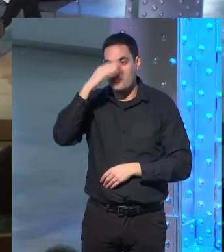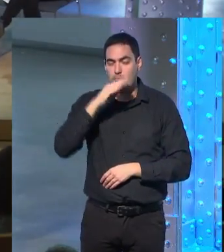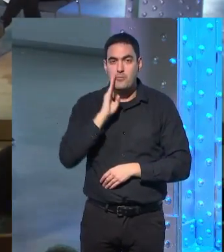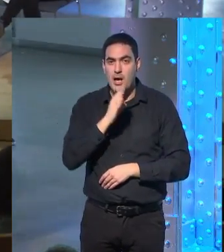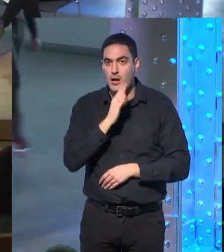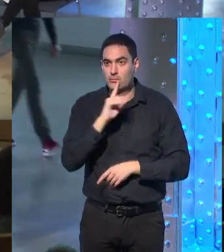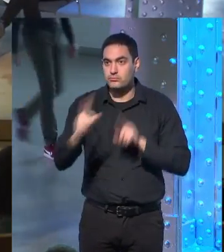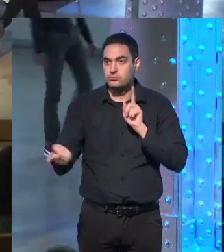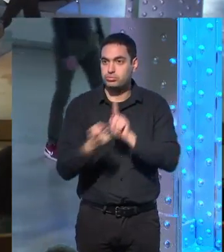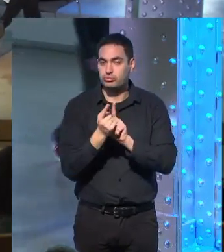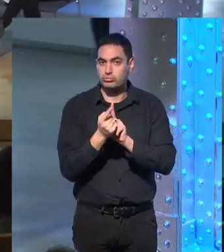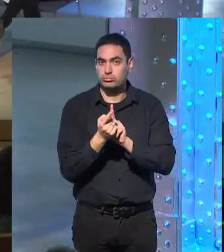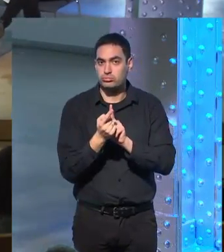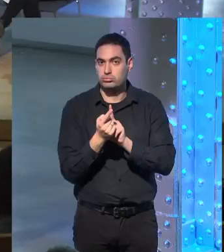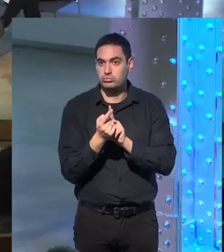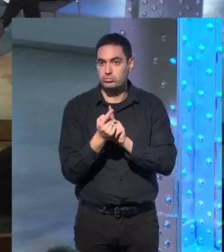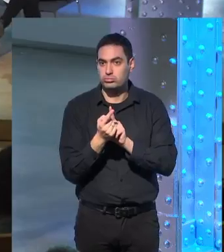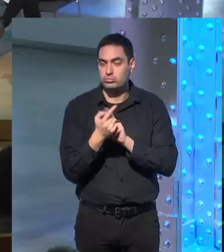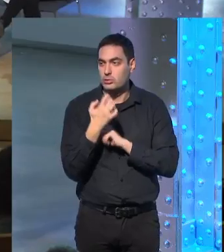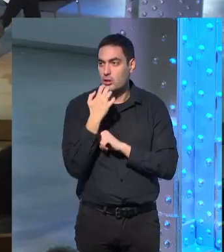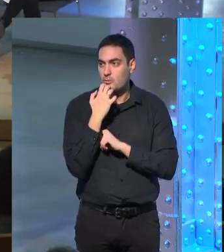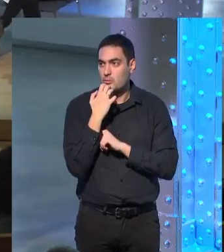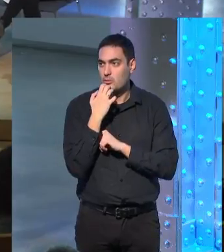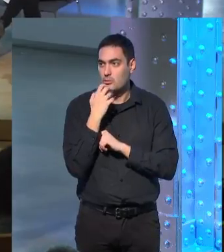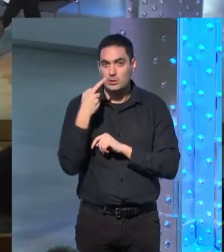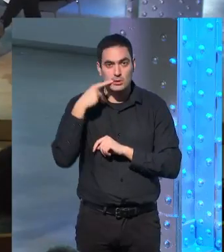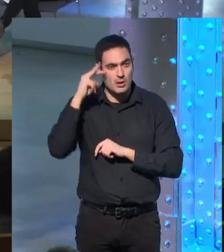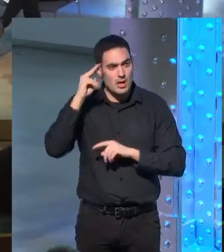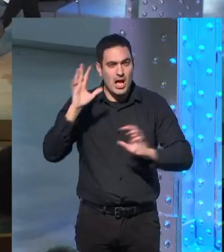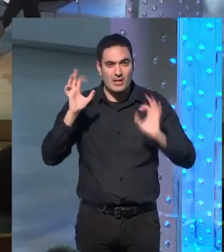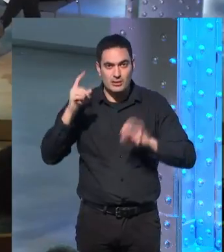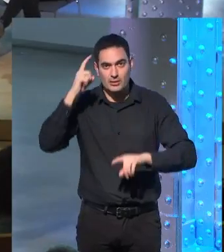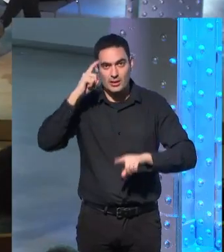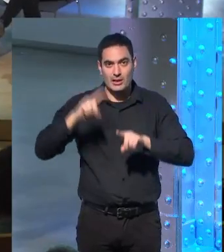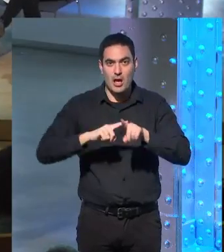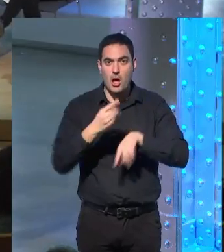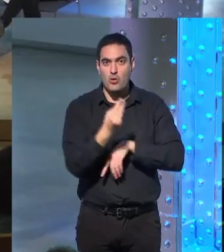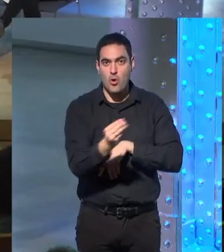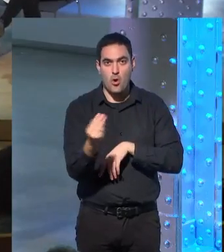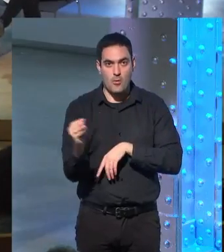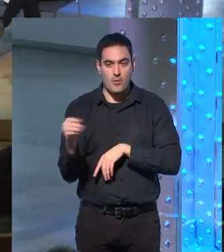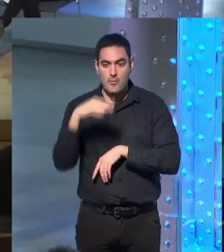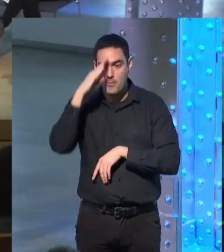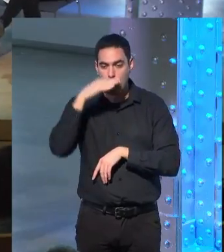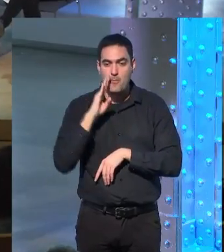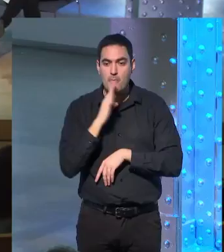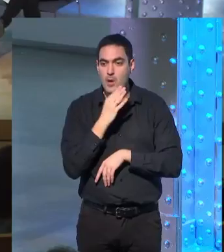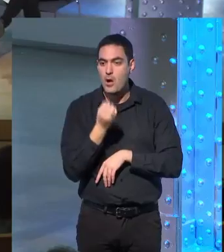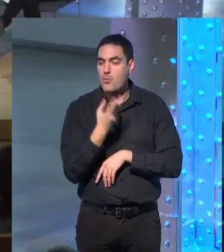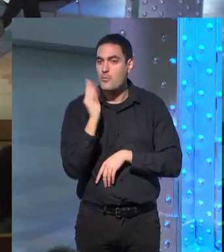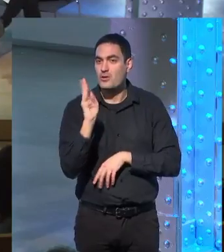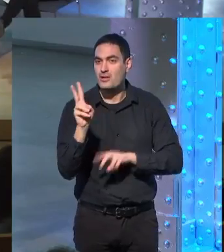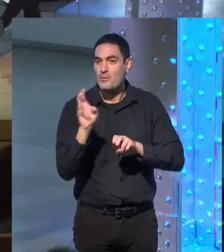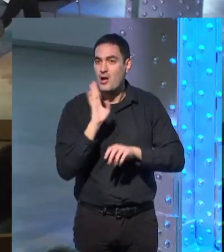padres, ya que eres especialista en psiquiatría infantojuvenil, algún padre que te pregunte a